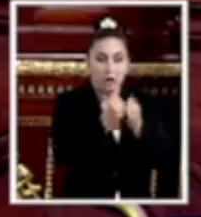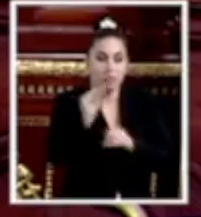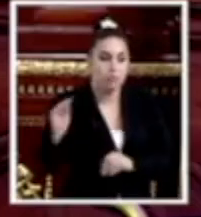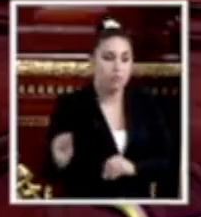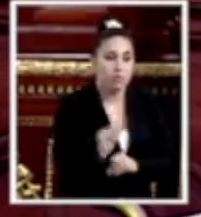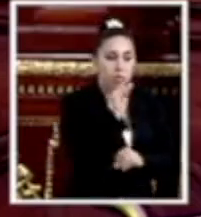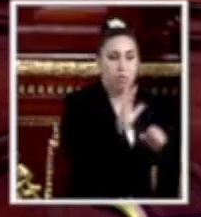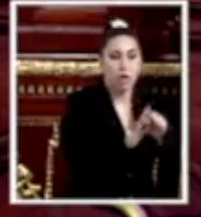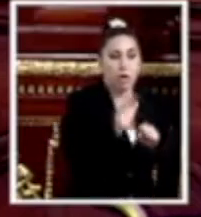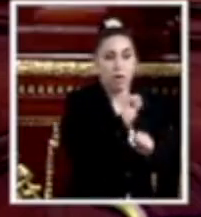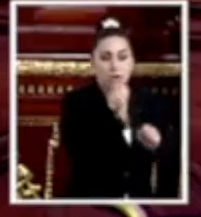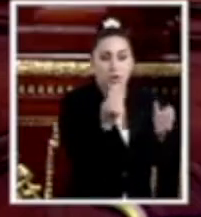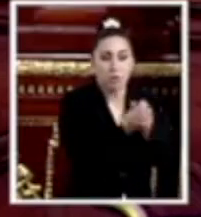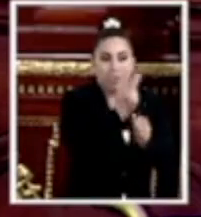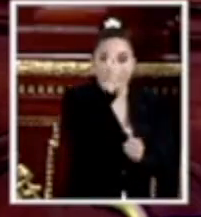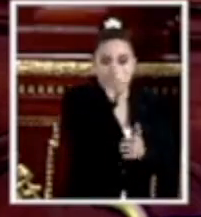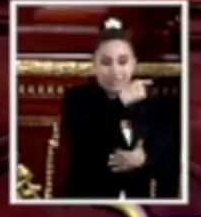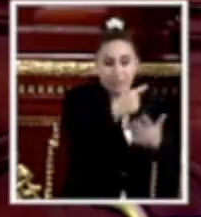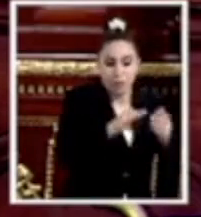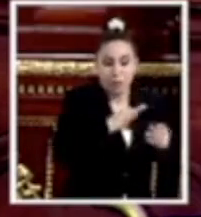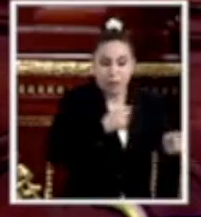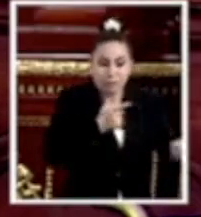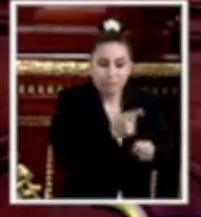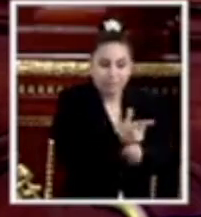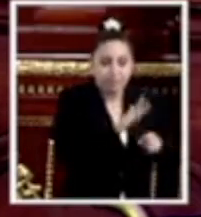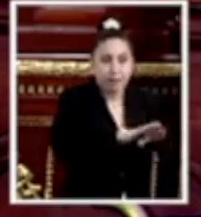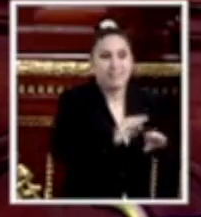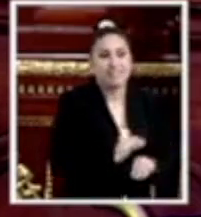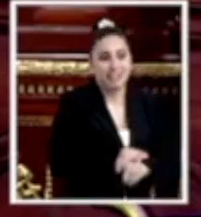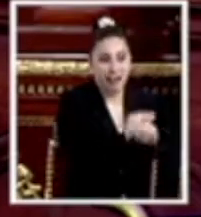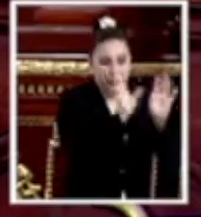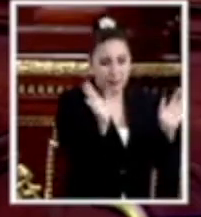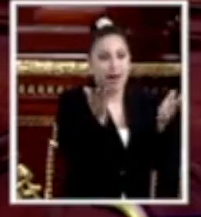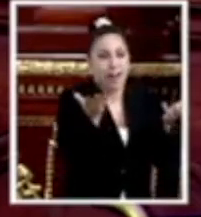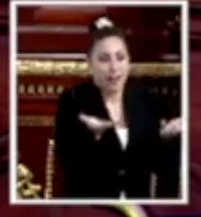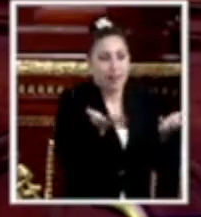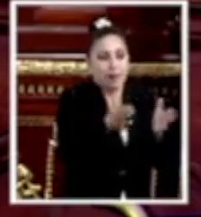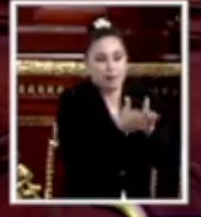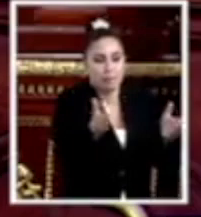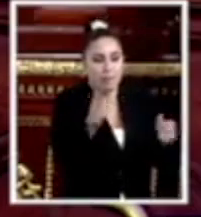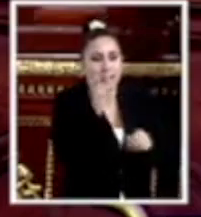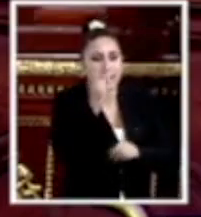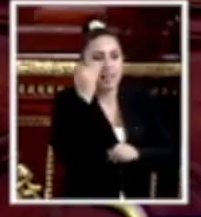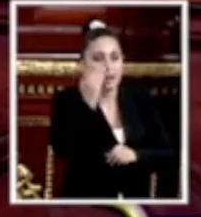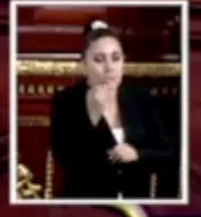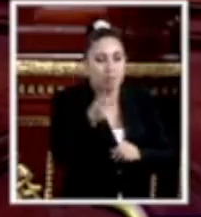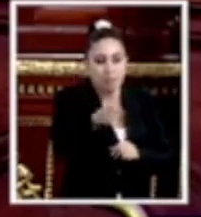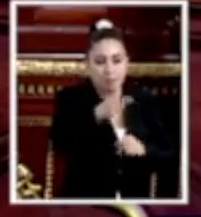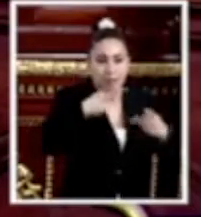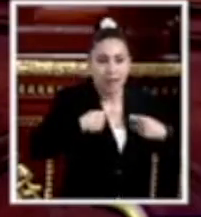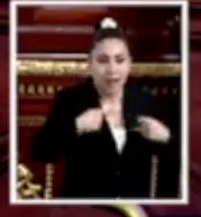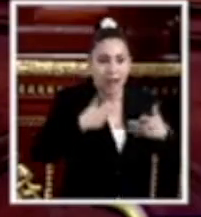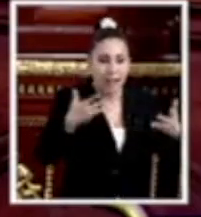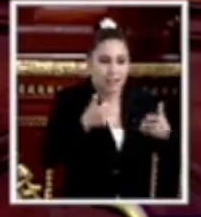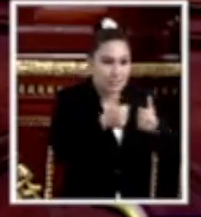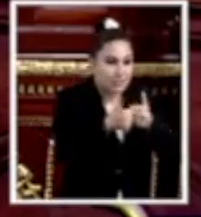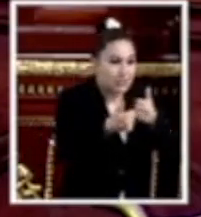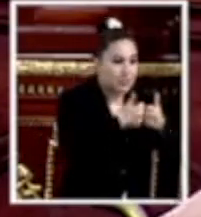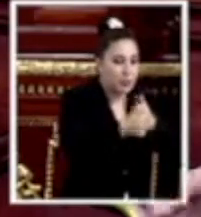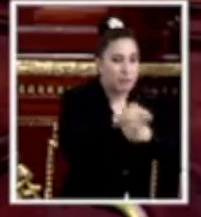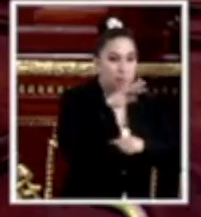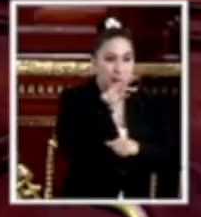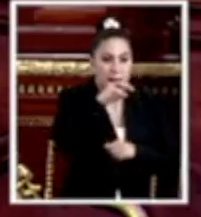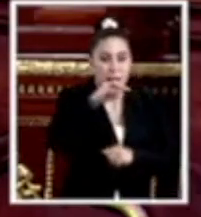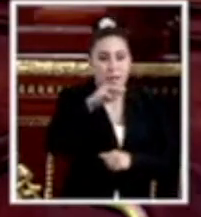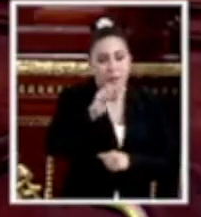que permite identificar con suficiente precisión en qué casos dicho manejo de residuos se considerará ilícito